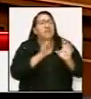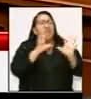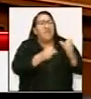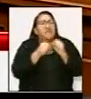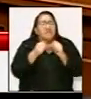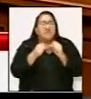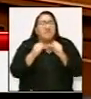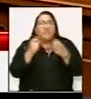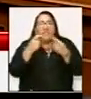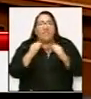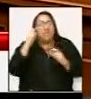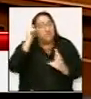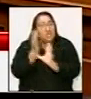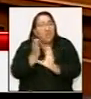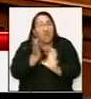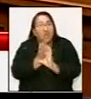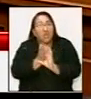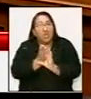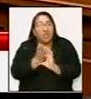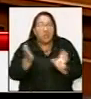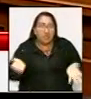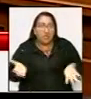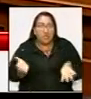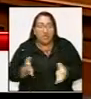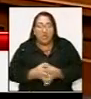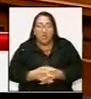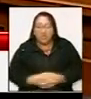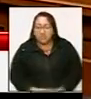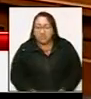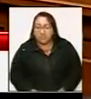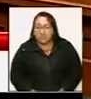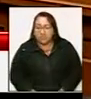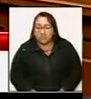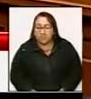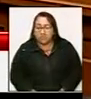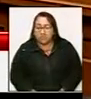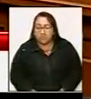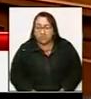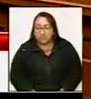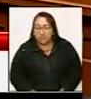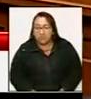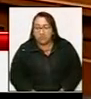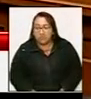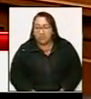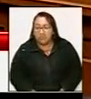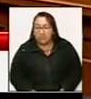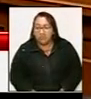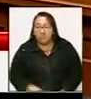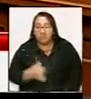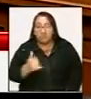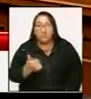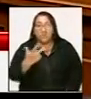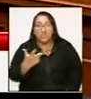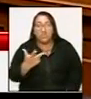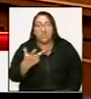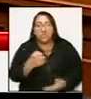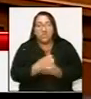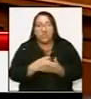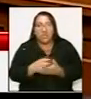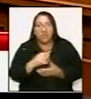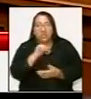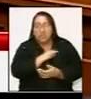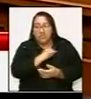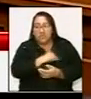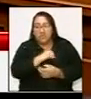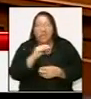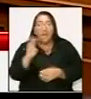para tratamiento psicológico, psiquiátrico, etcétera. Hay 3 centros de atención institucional